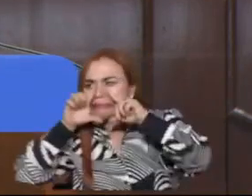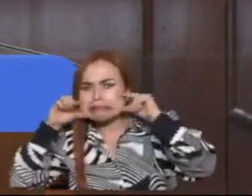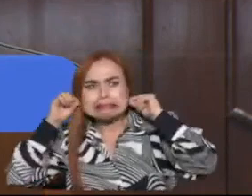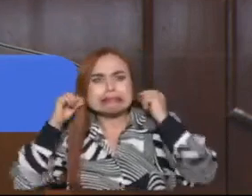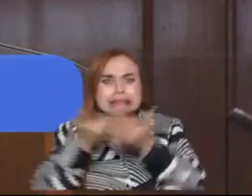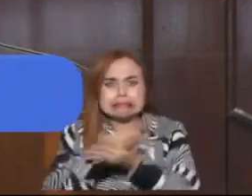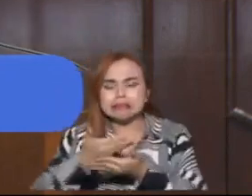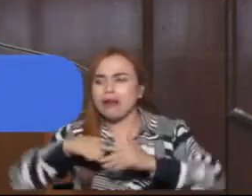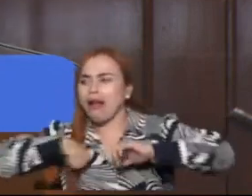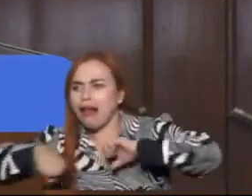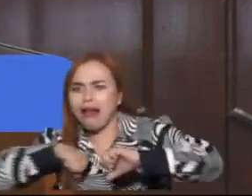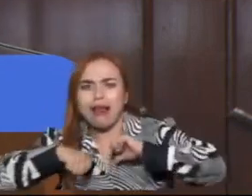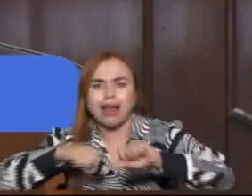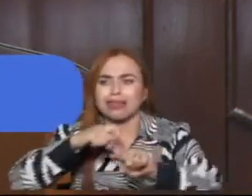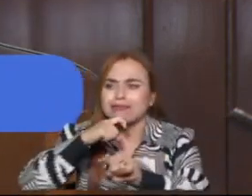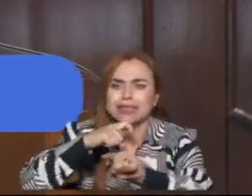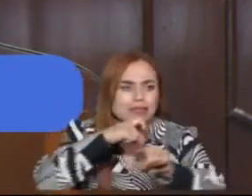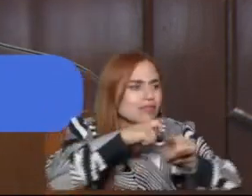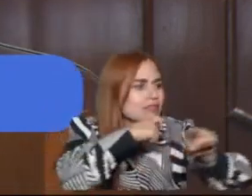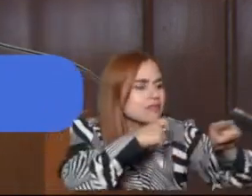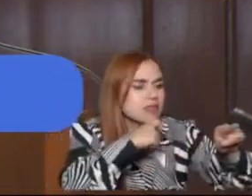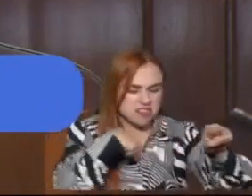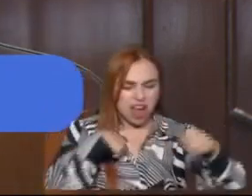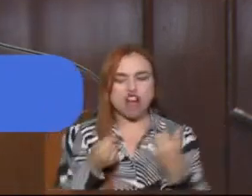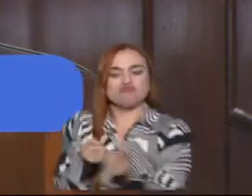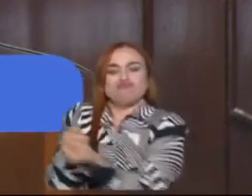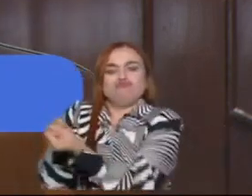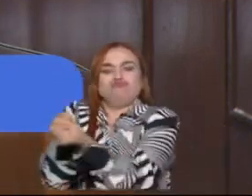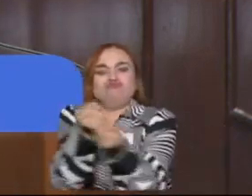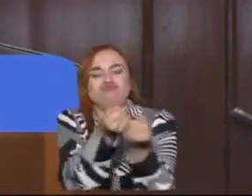beneficio de los sectores más vulnerables de la nación.